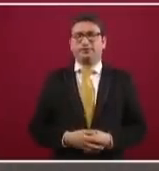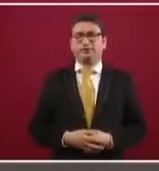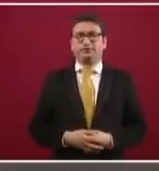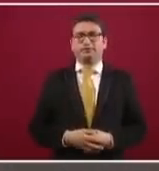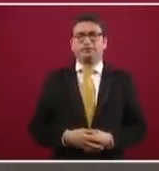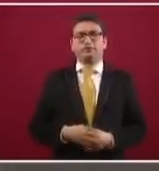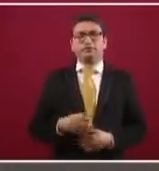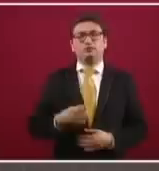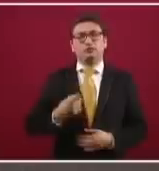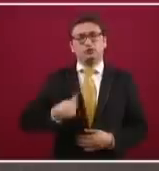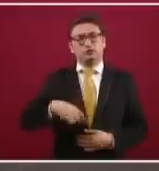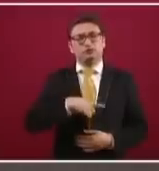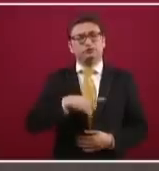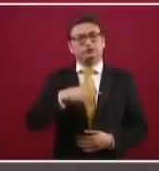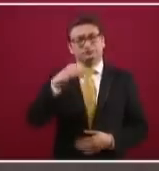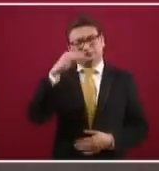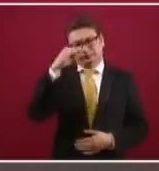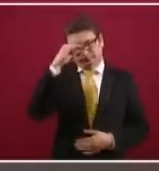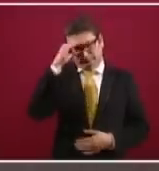pensamos que